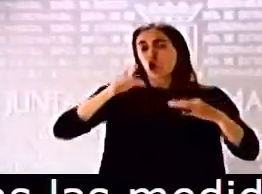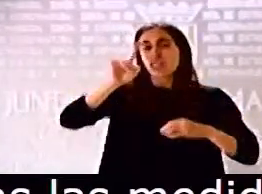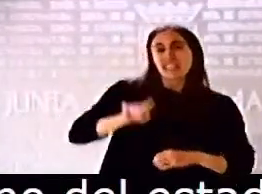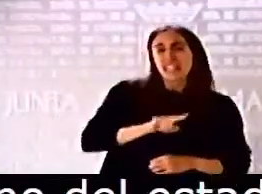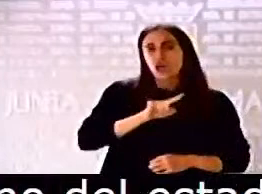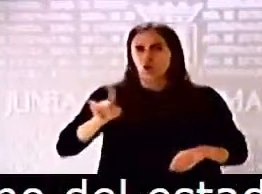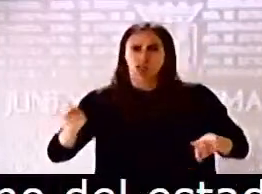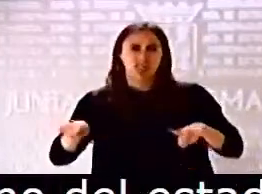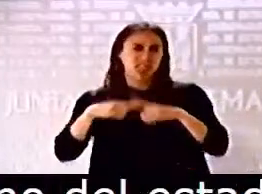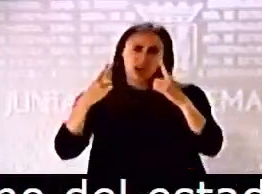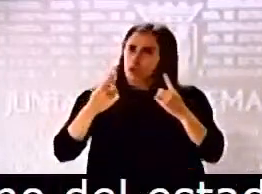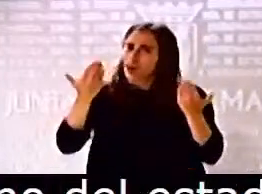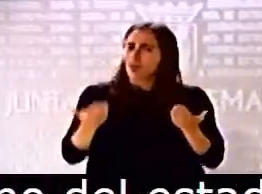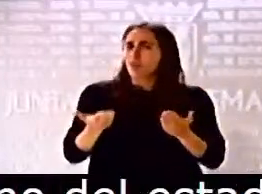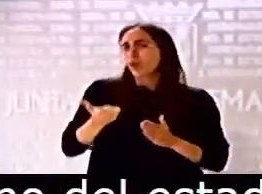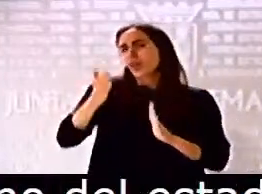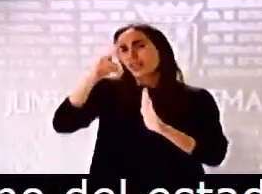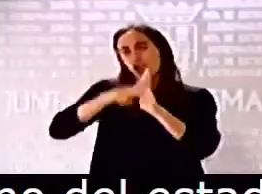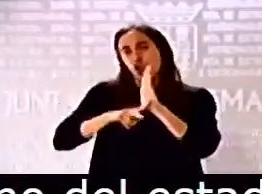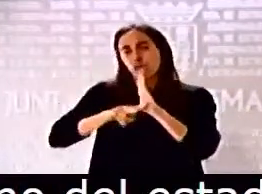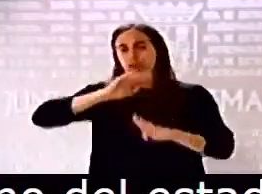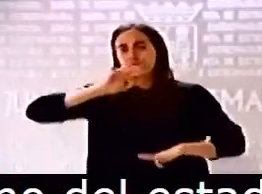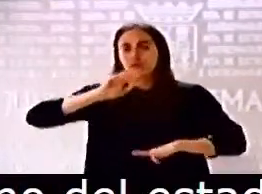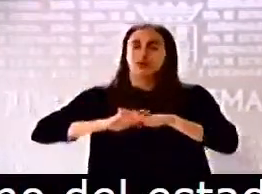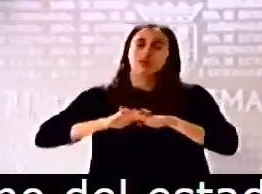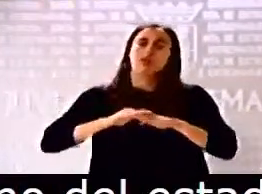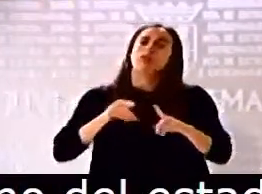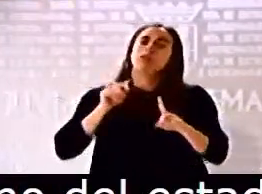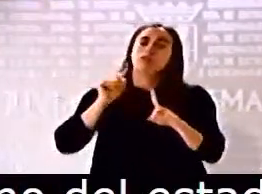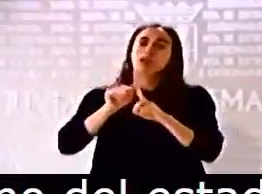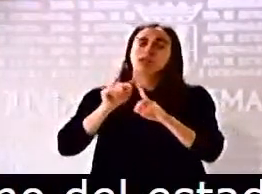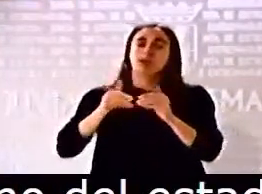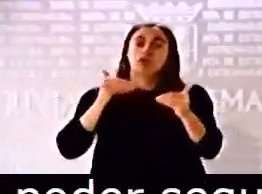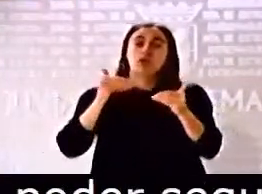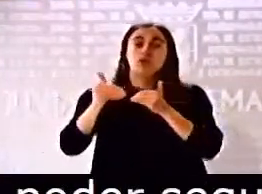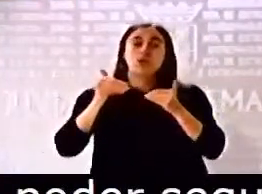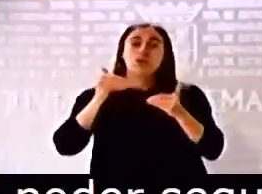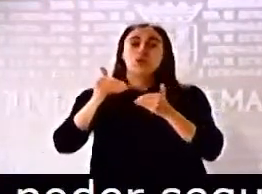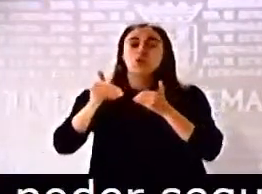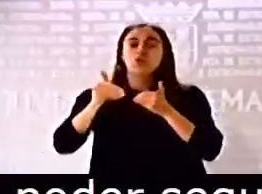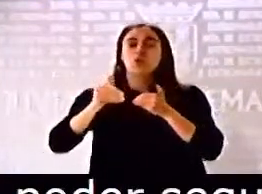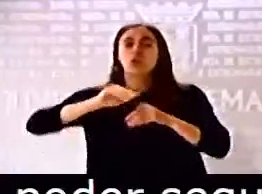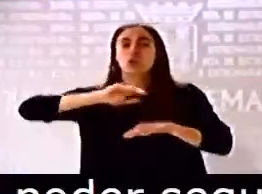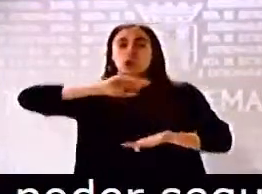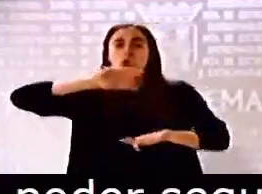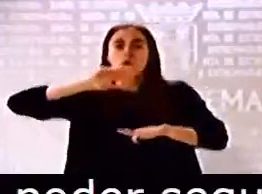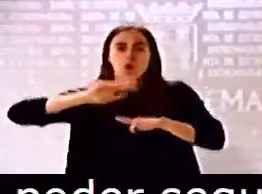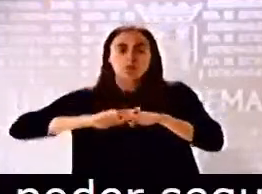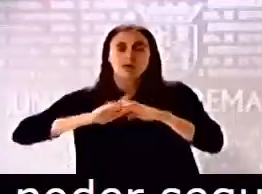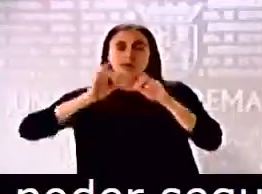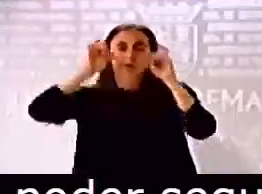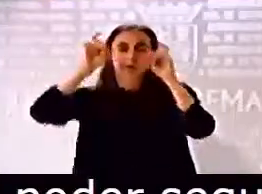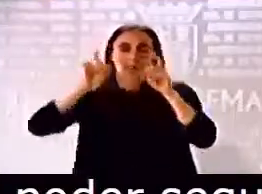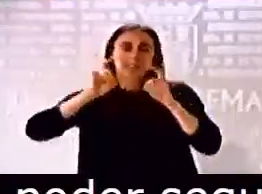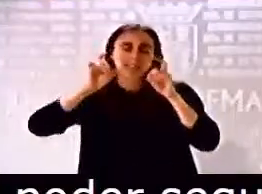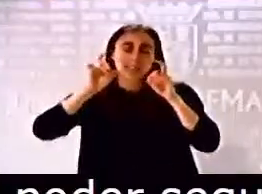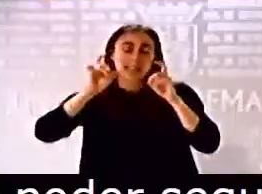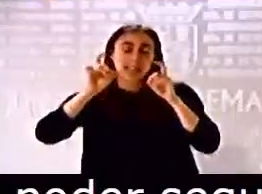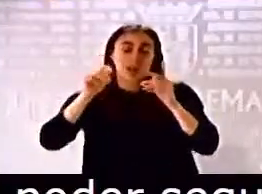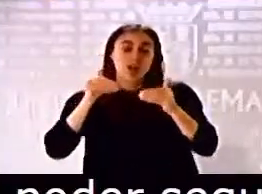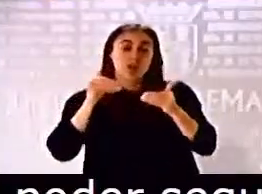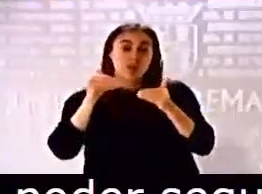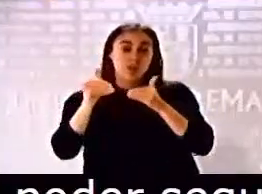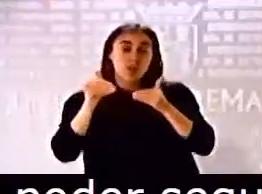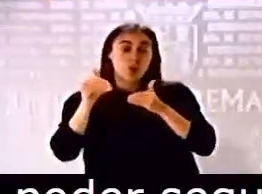seamos capaces de poder seguir afrontando y poder invertir en que en un tiempo